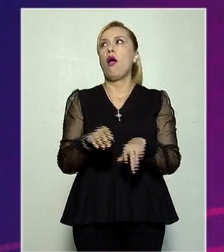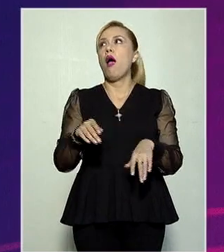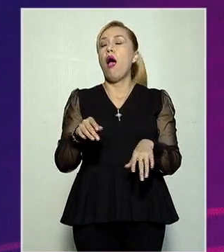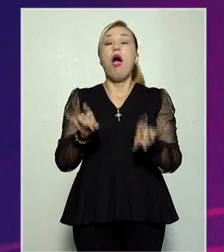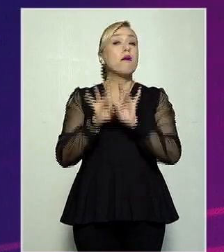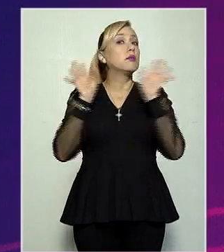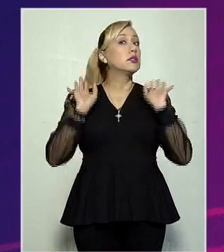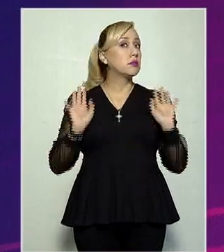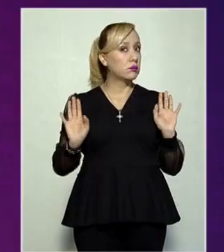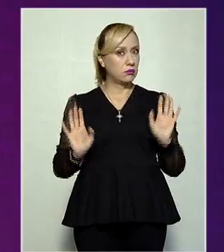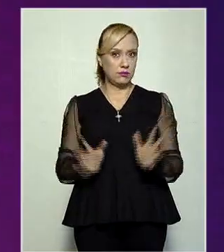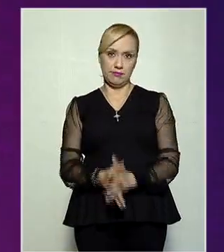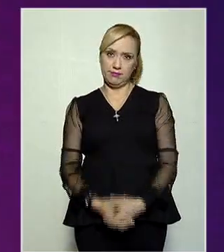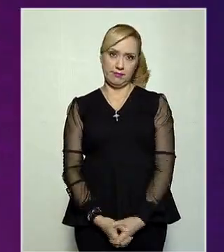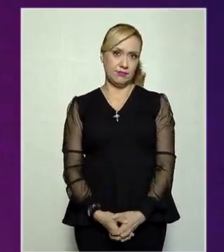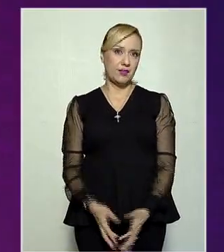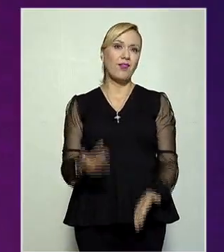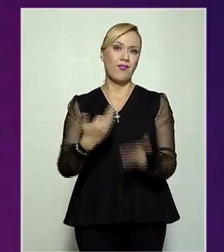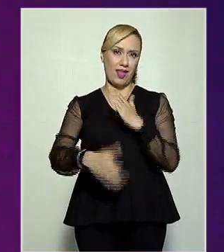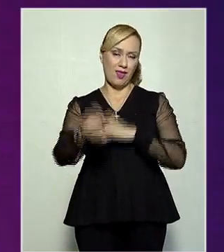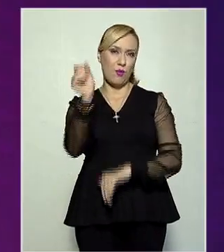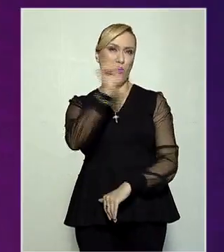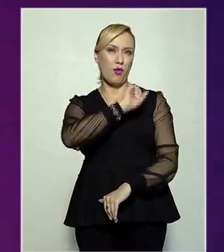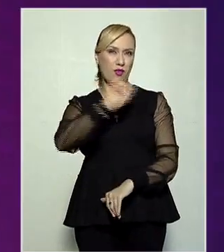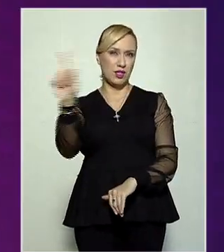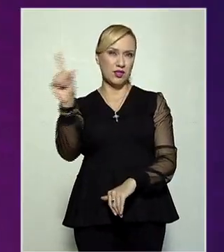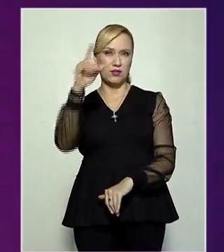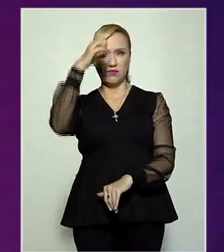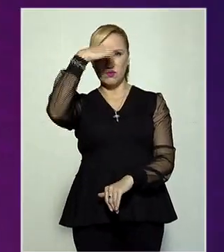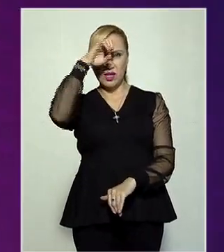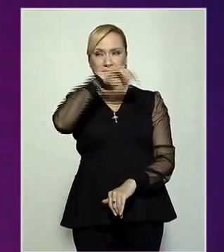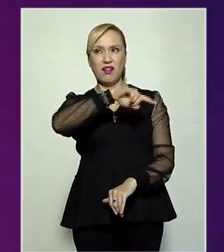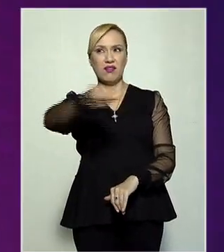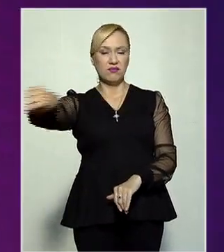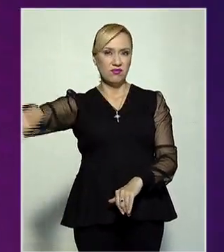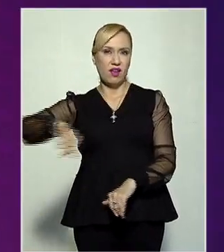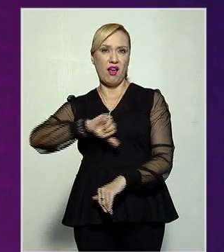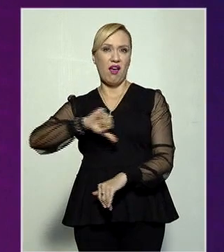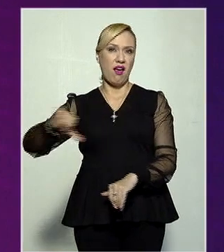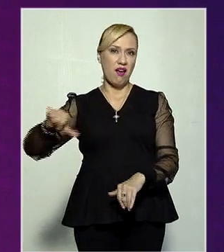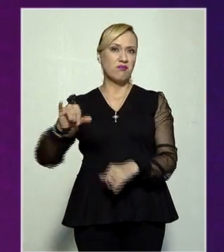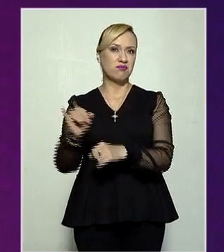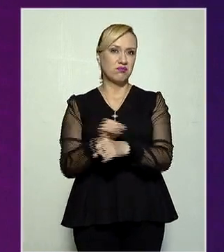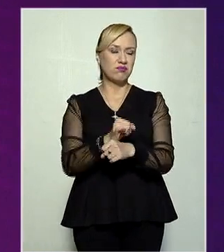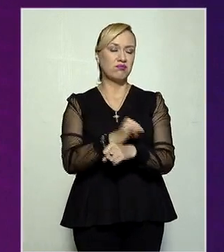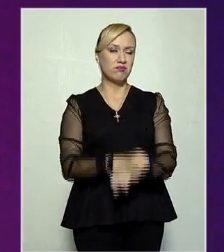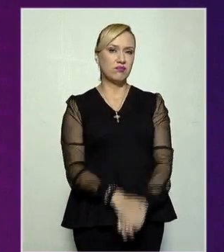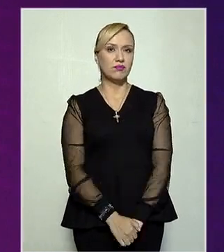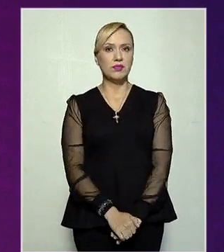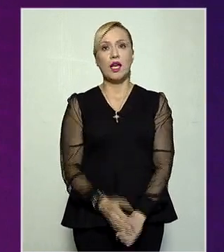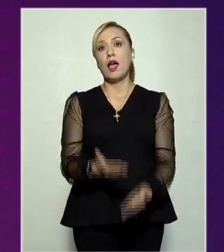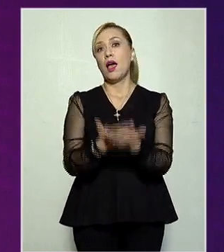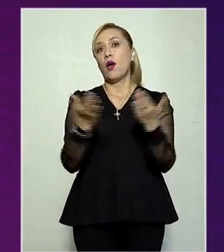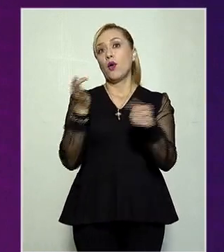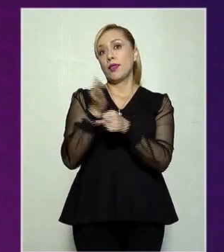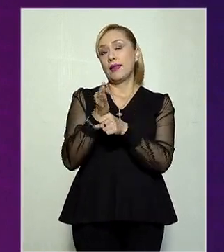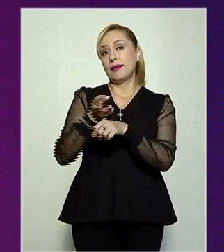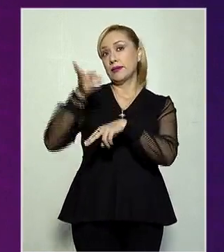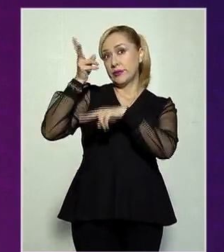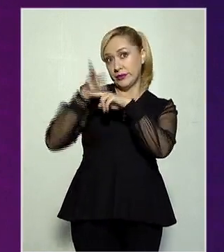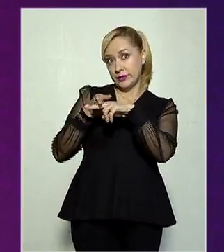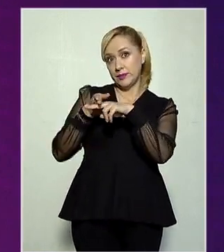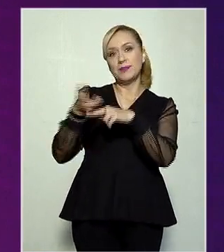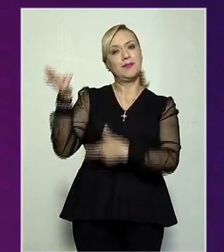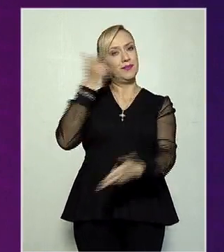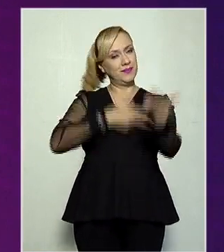pasado hasta ahora. Sí, claro, la falta de profesionalización, estandarización de los procedimientos. Bueno, es momento de hacer un primer corte.